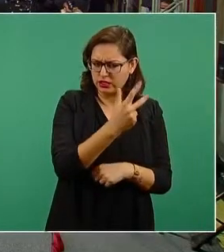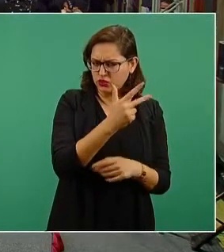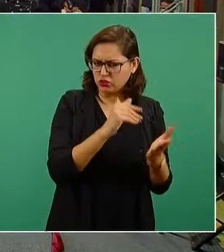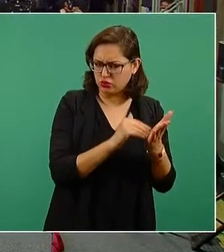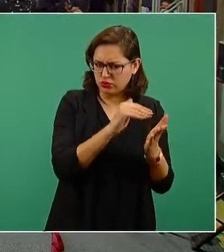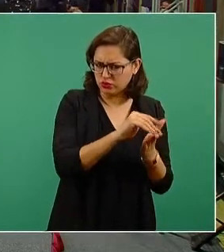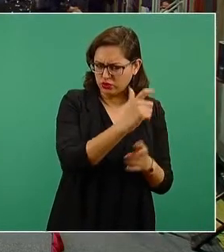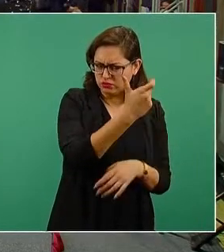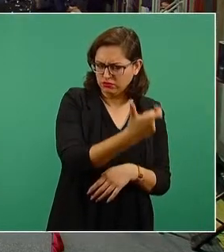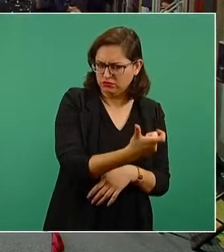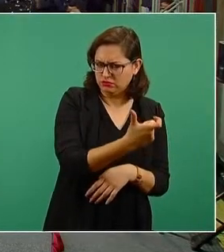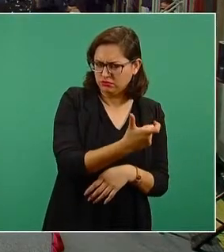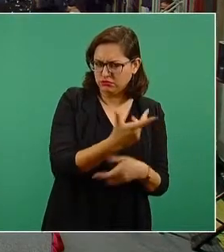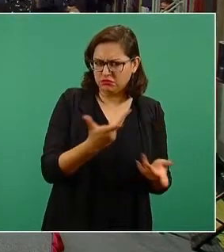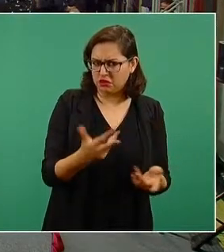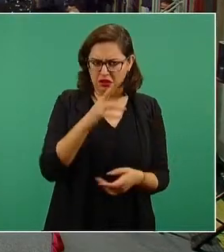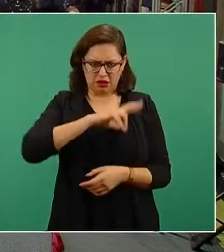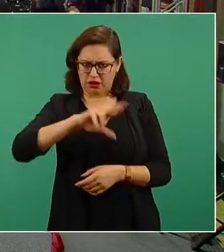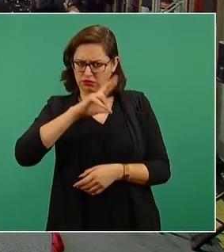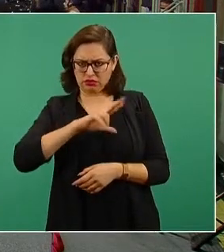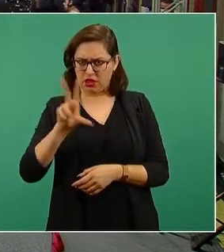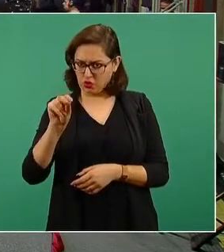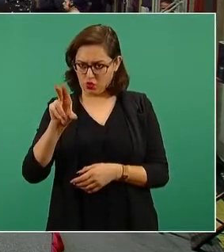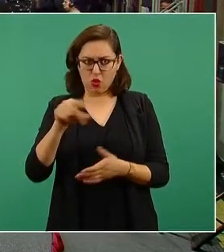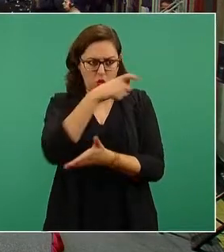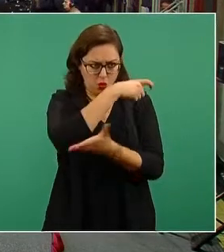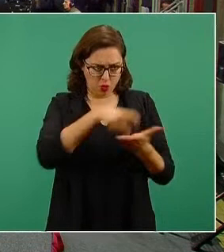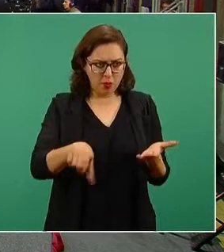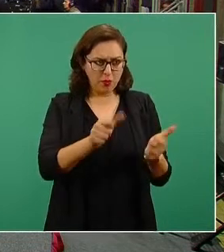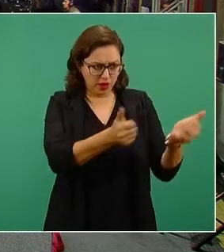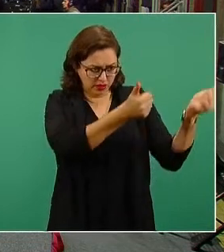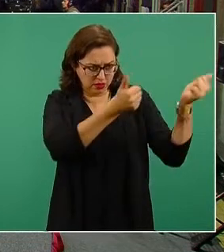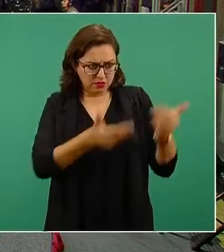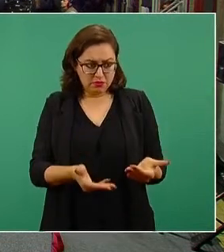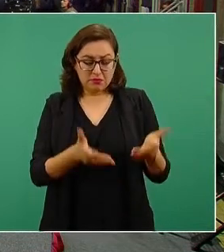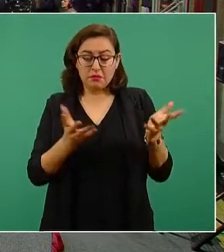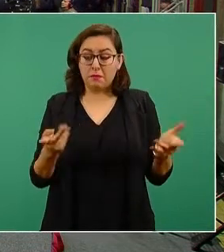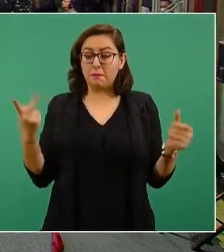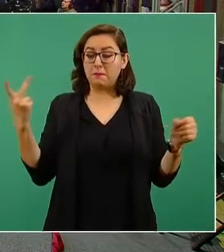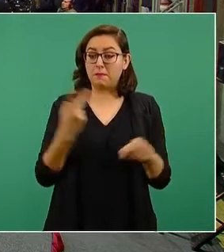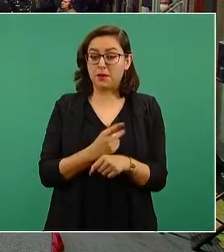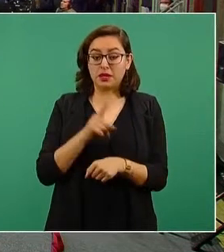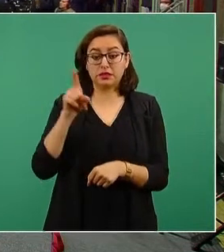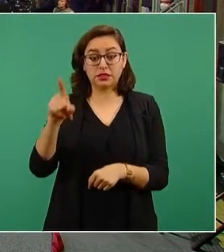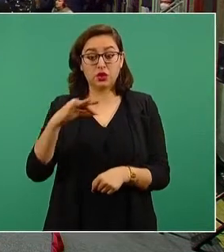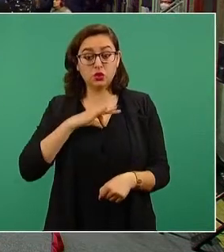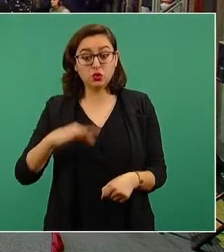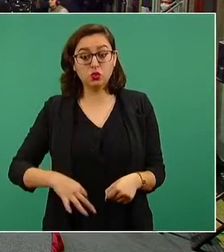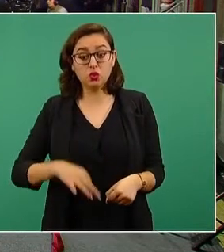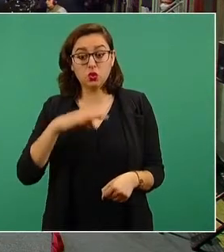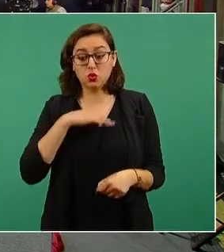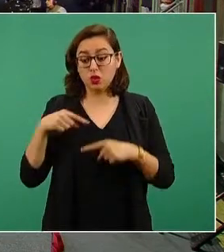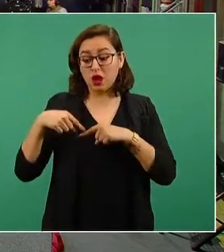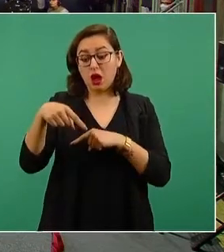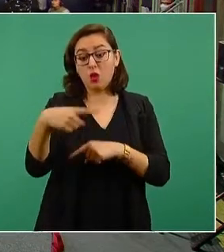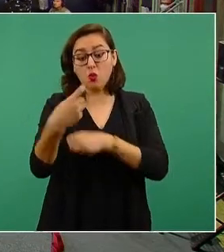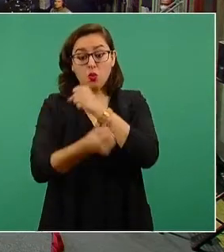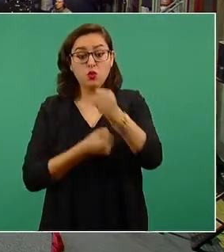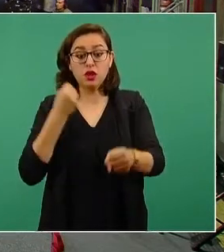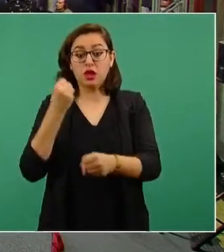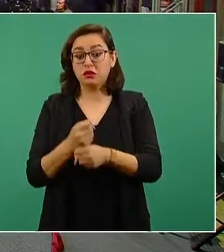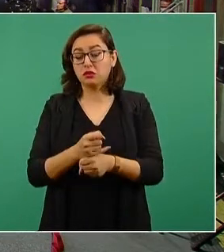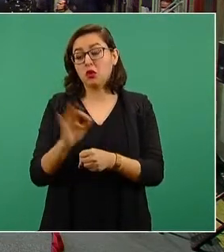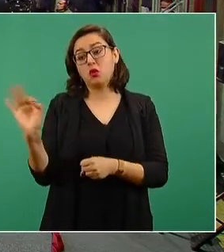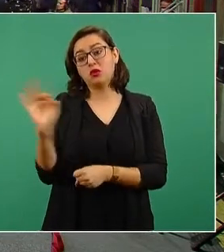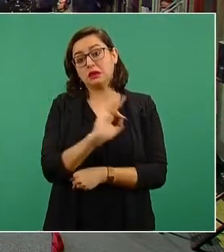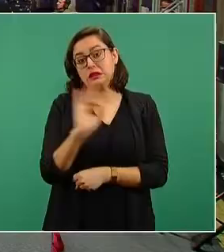no tendría que devolverse en unos meses, por lo que la Policía Municipal de Toluca está en peligro de volver a quedarse sin unidades para el fin de este año, a menos